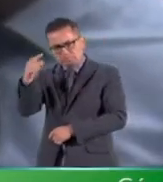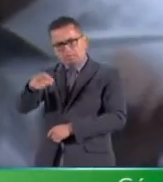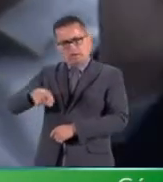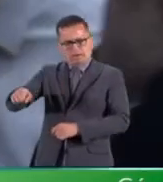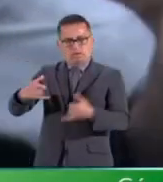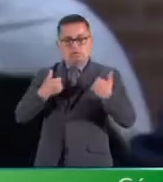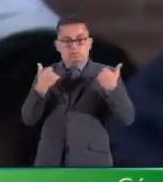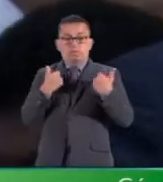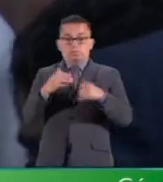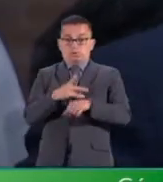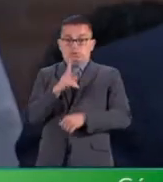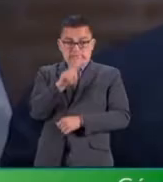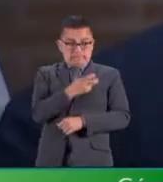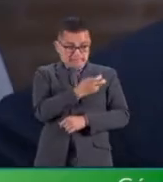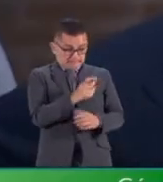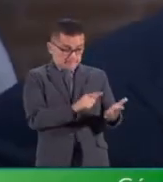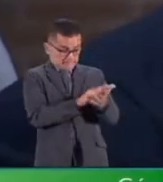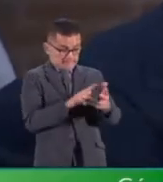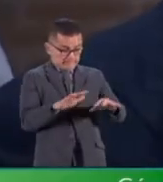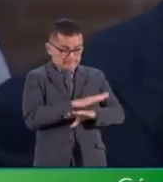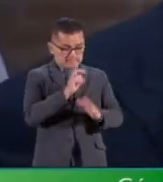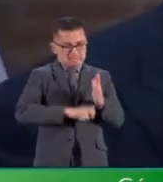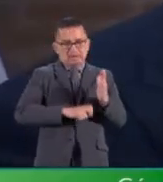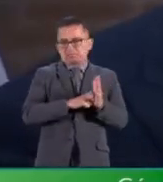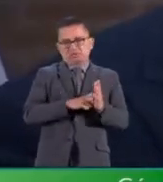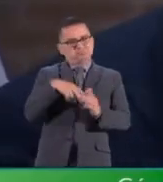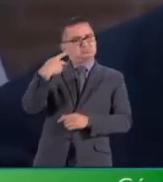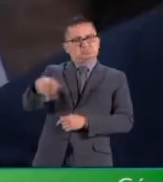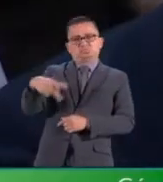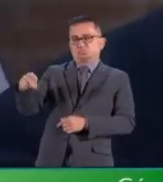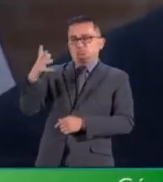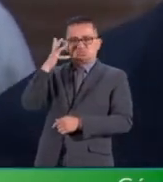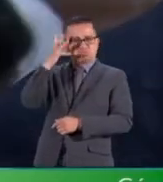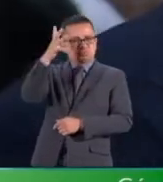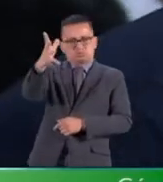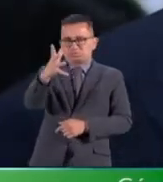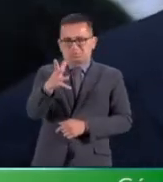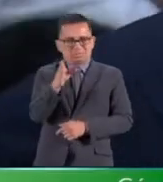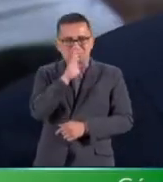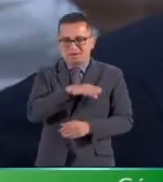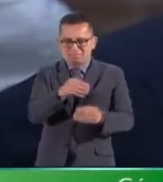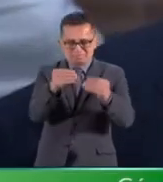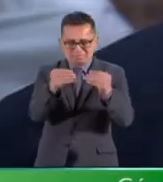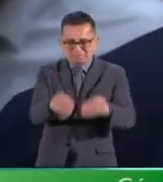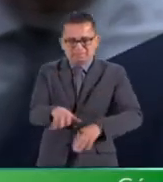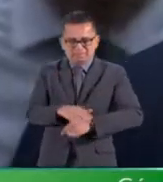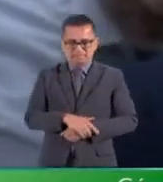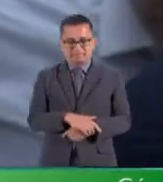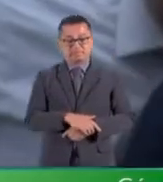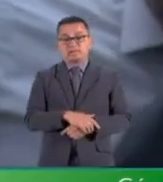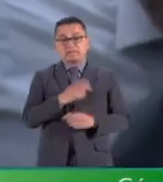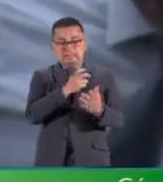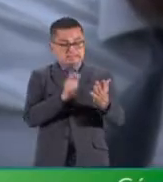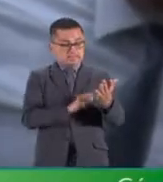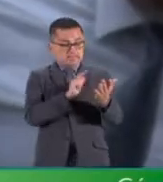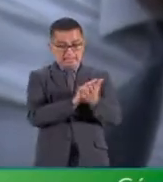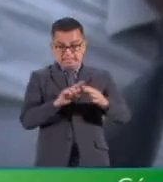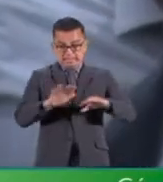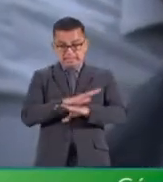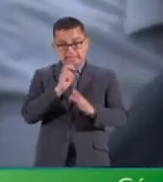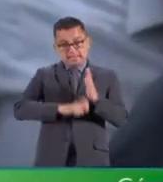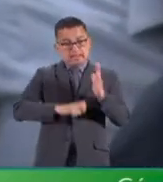hipotecar es un futuro que a ellos les pertenece. Por eso, la reforma es un profundo acto de